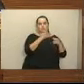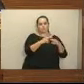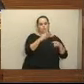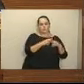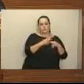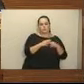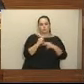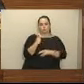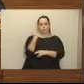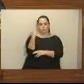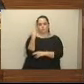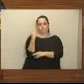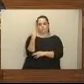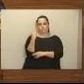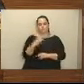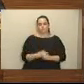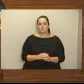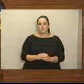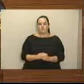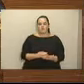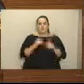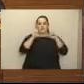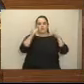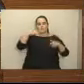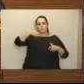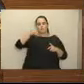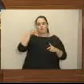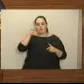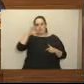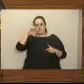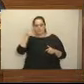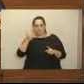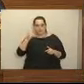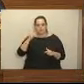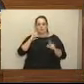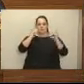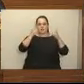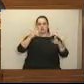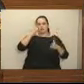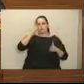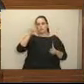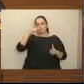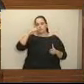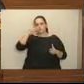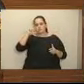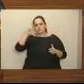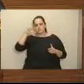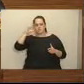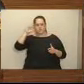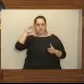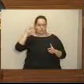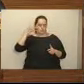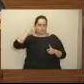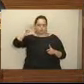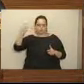poder en este país. Caso Marea, caso Niemeyer, caso Cudillero. Se suman a otros en